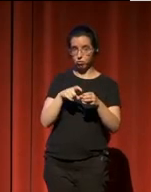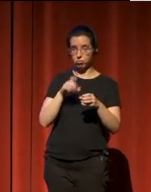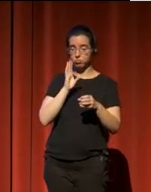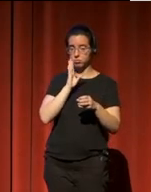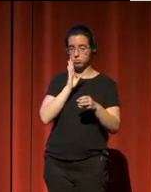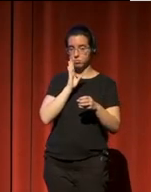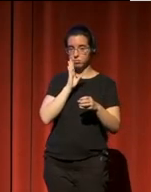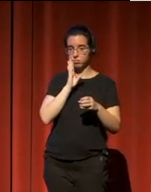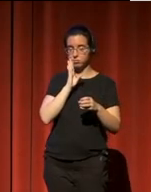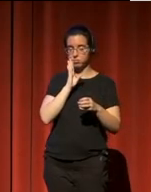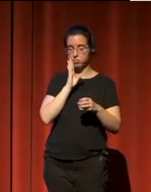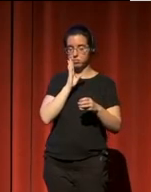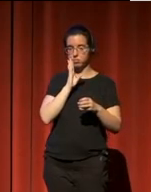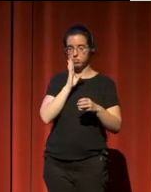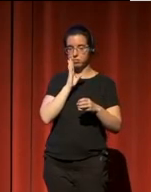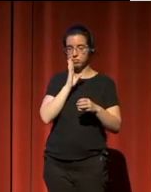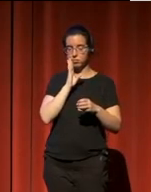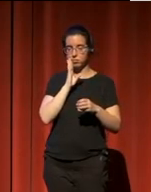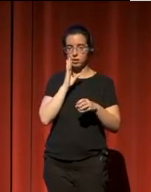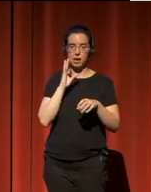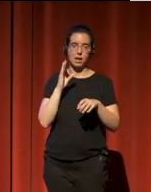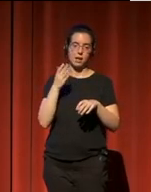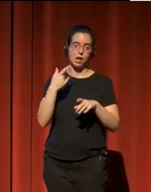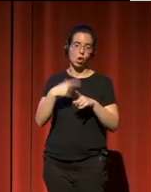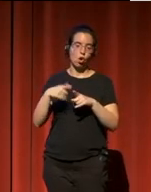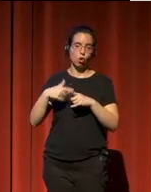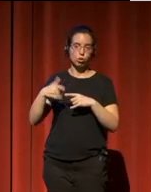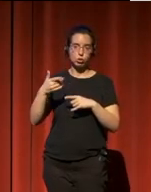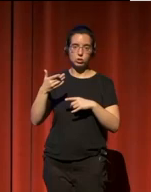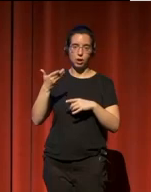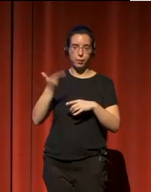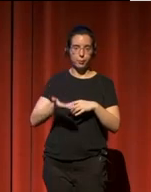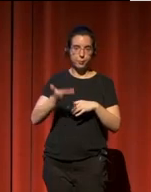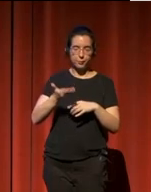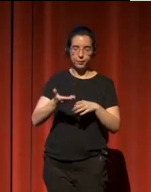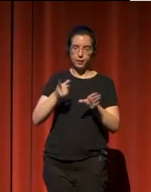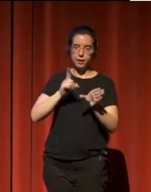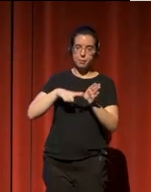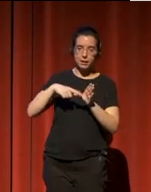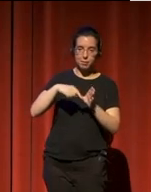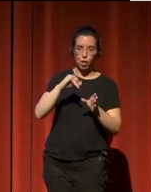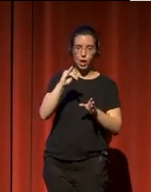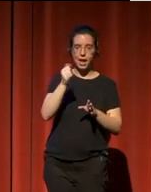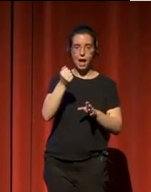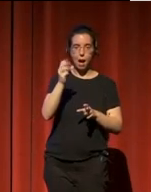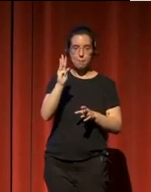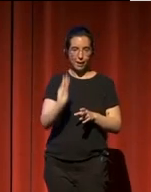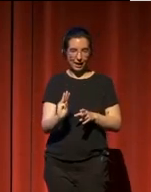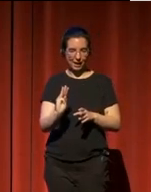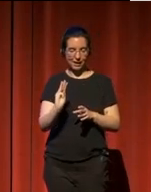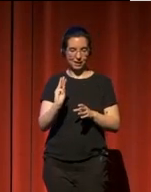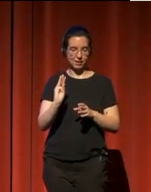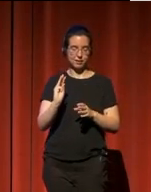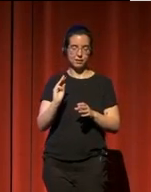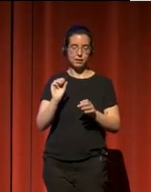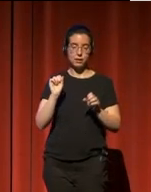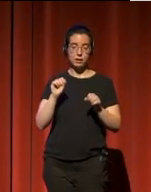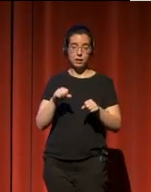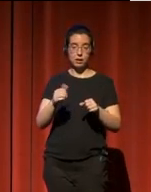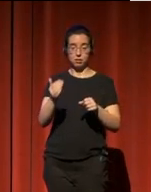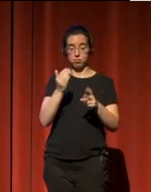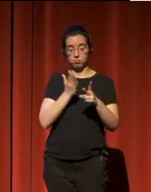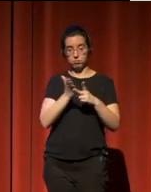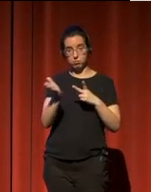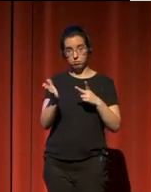sonará propia de la digamos estos elementos propios un poco de la investigación acción participativa de la iap y por otro lado eh